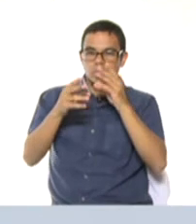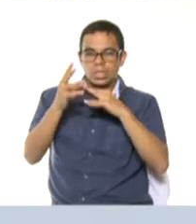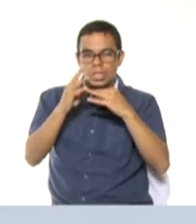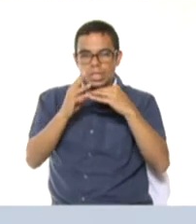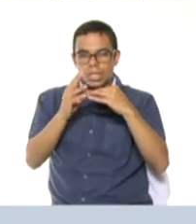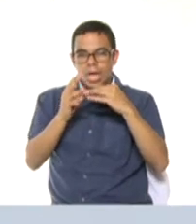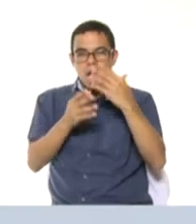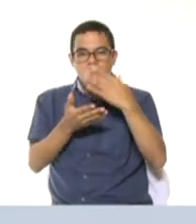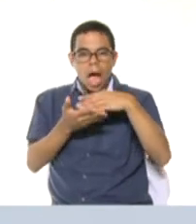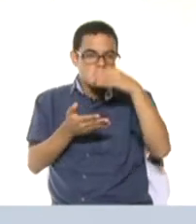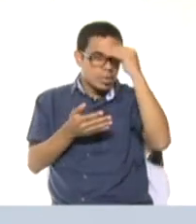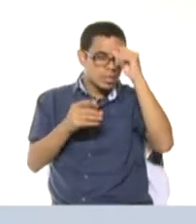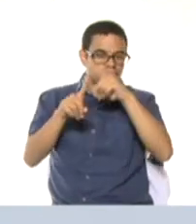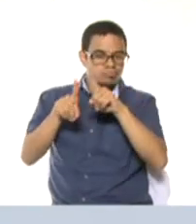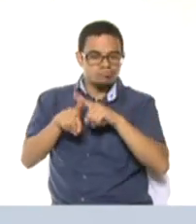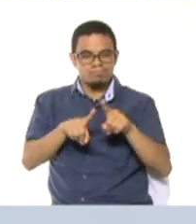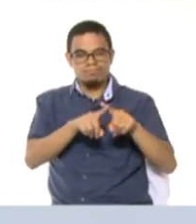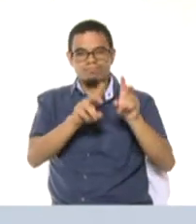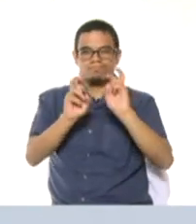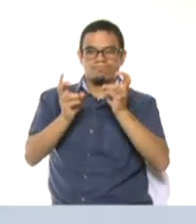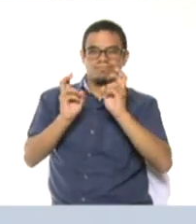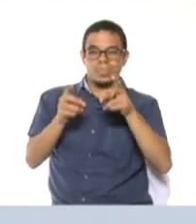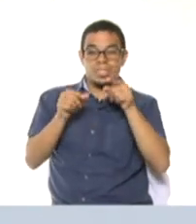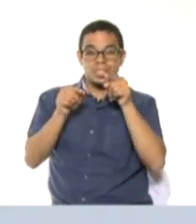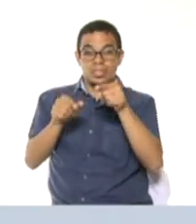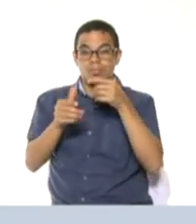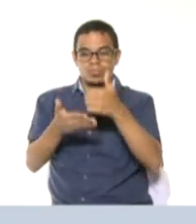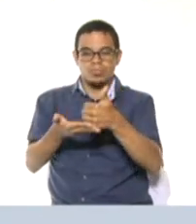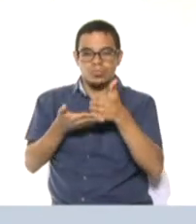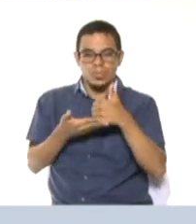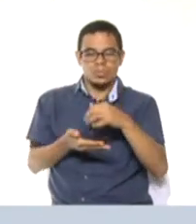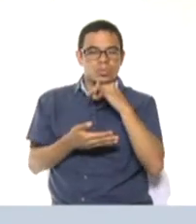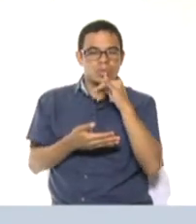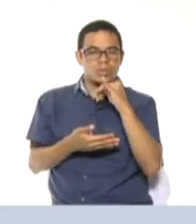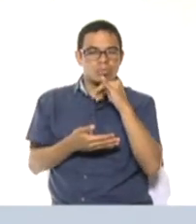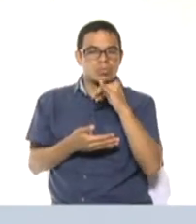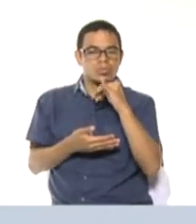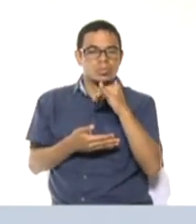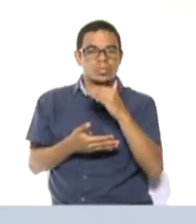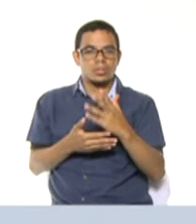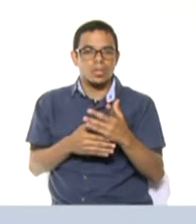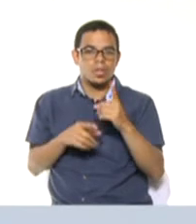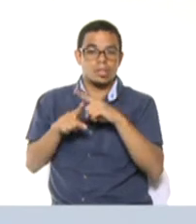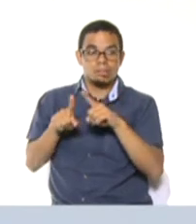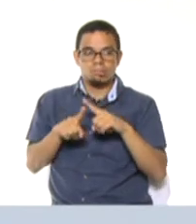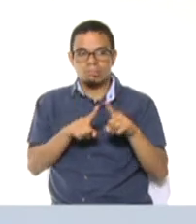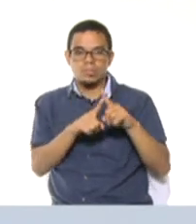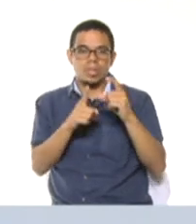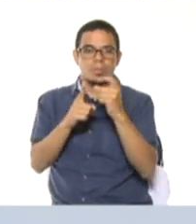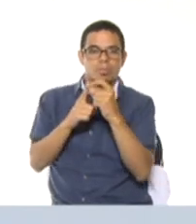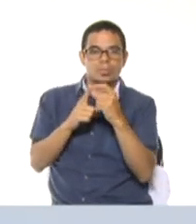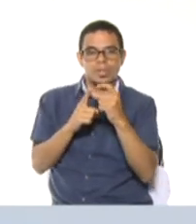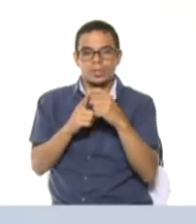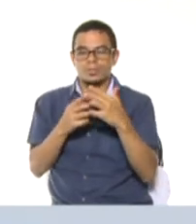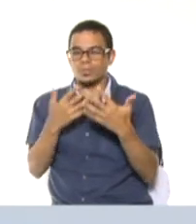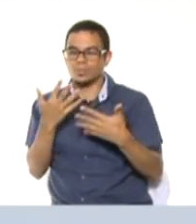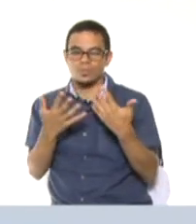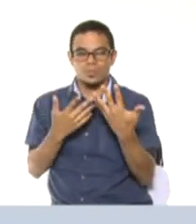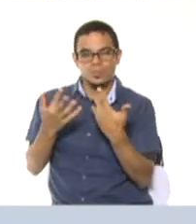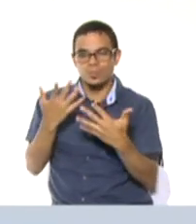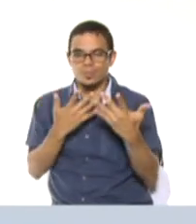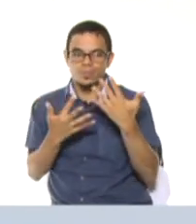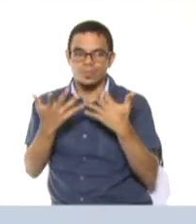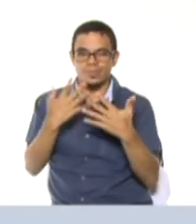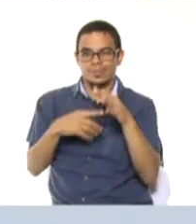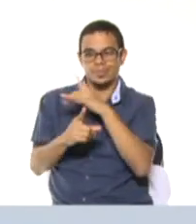mientras escribimos, estamos entonces obteniendo toda esa información de diversas palabras que podemos conocer en